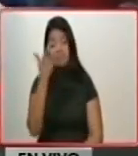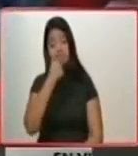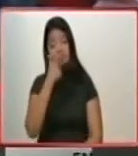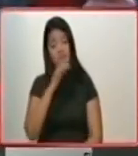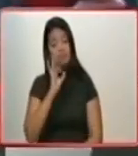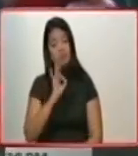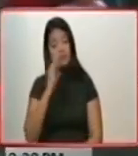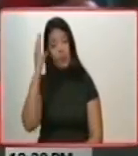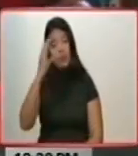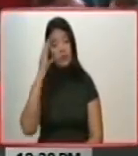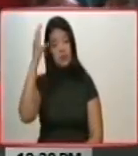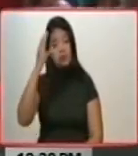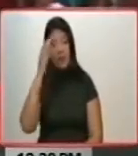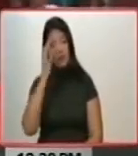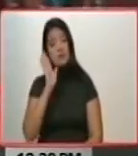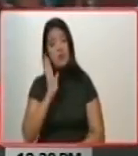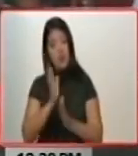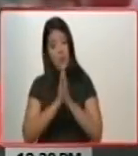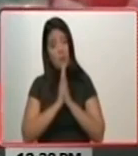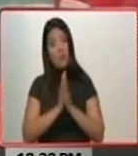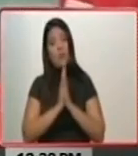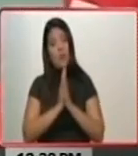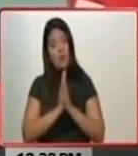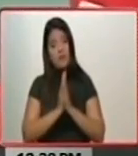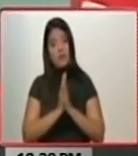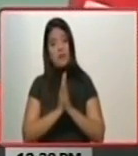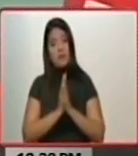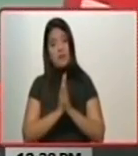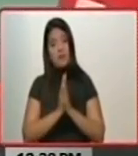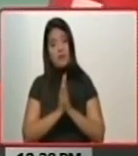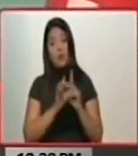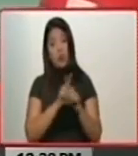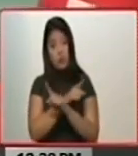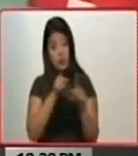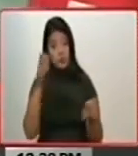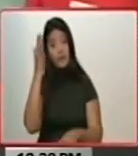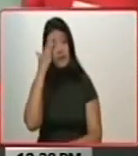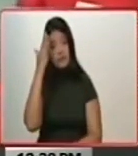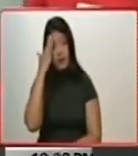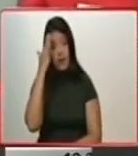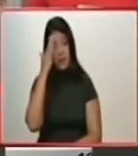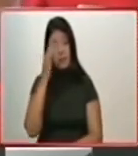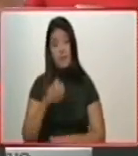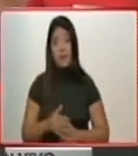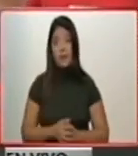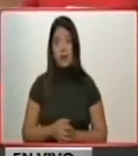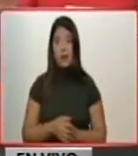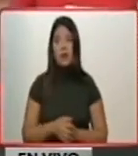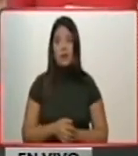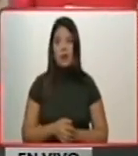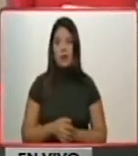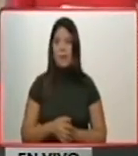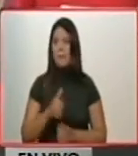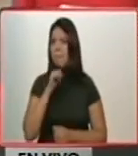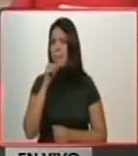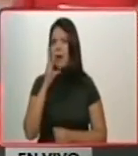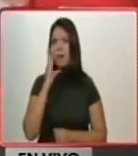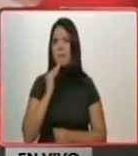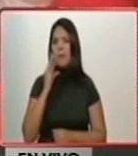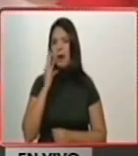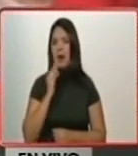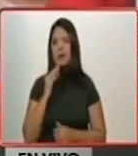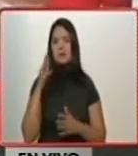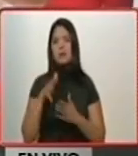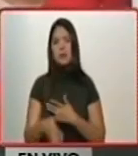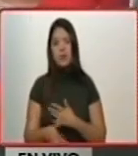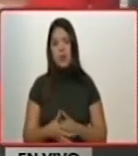conciencia sobre este tema. Ustedes saben que tuvimos una mala experiencia en cuanto al